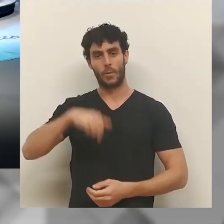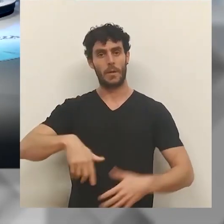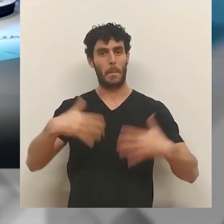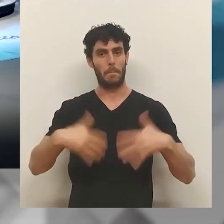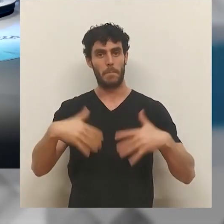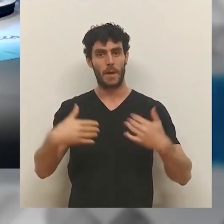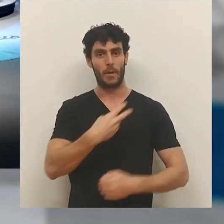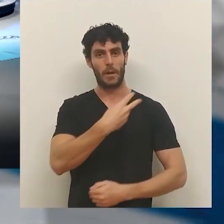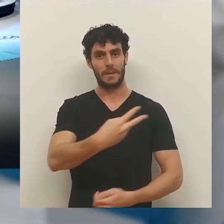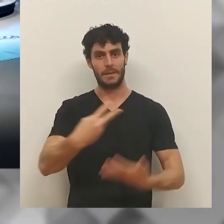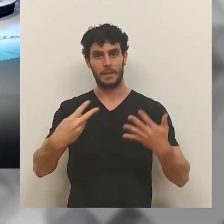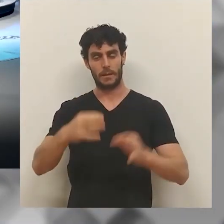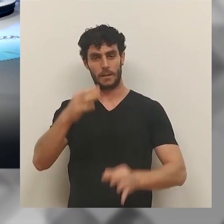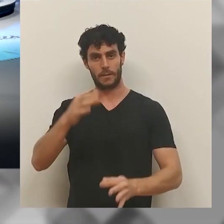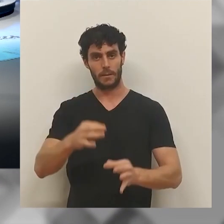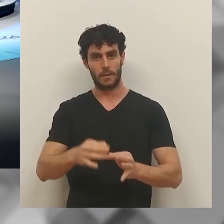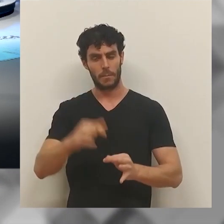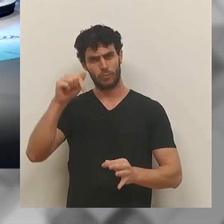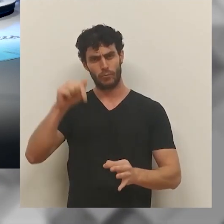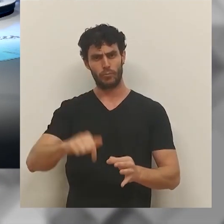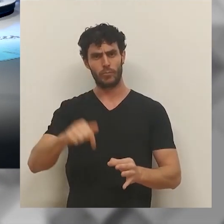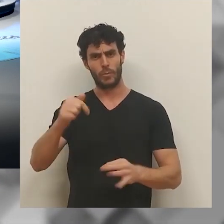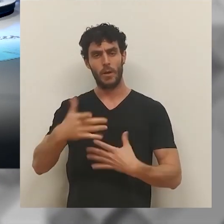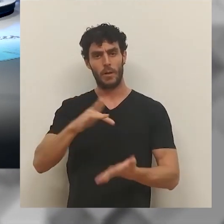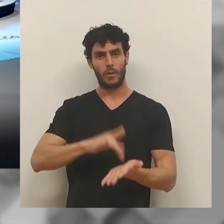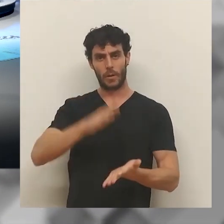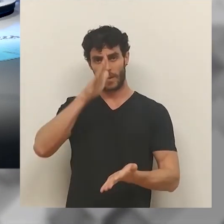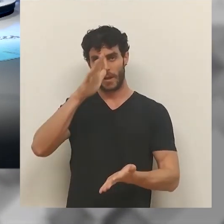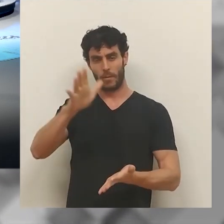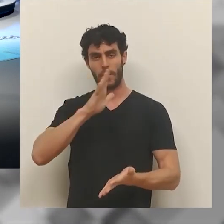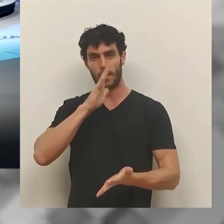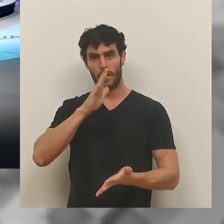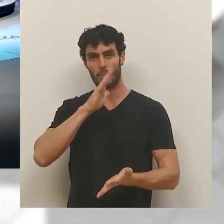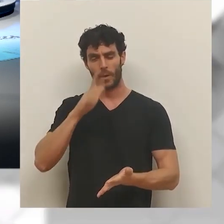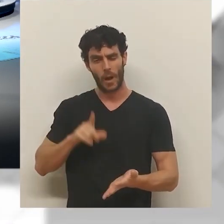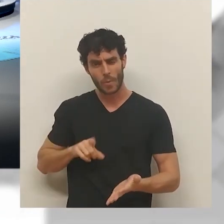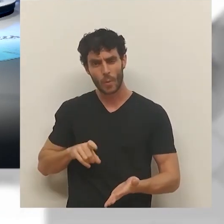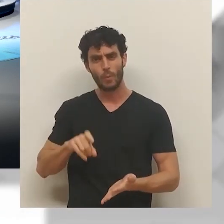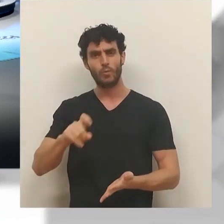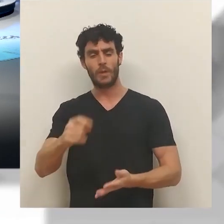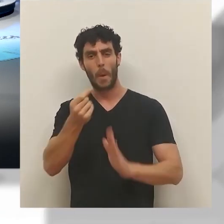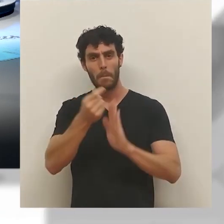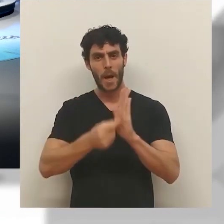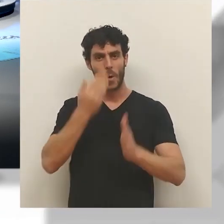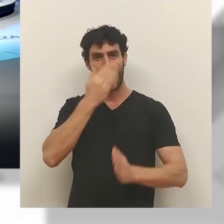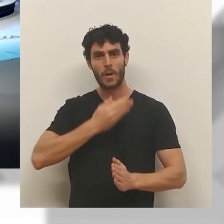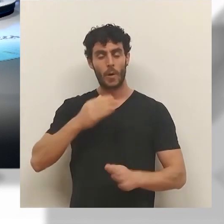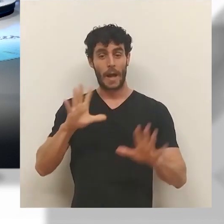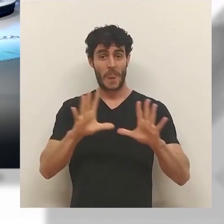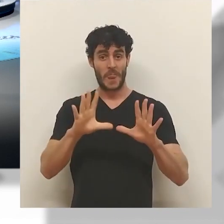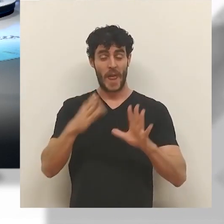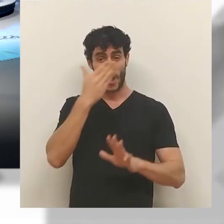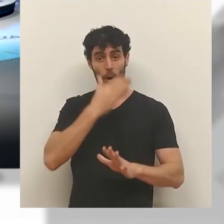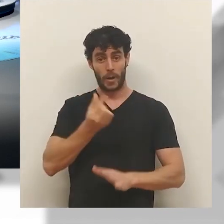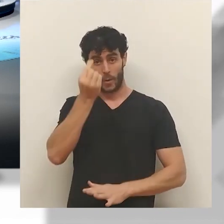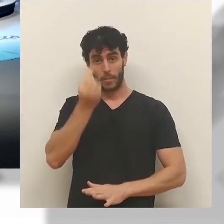¿Qué tal, señoras y señores? Muy buenas, es miércoles 27 de septiembre, un día en el que tras las denuncias por la aparición de gusanos en los menús